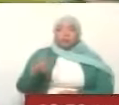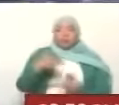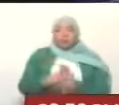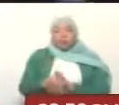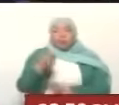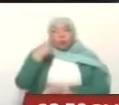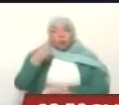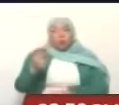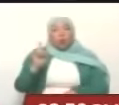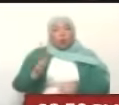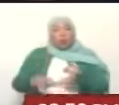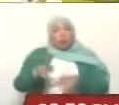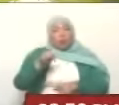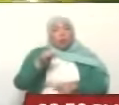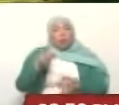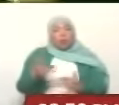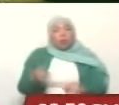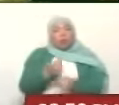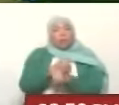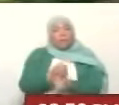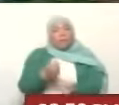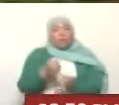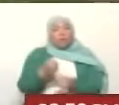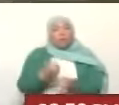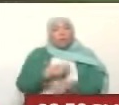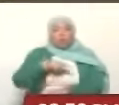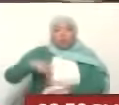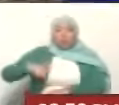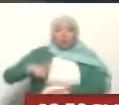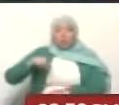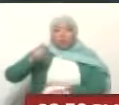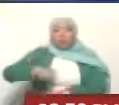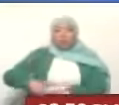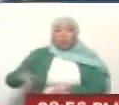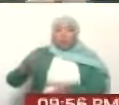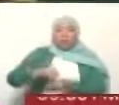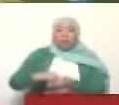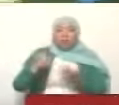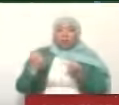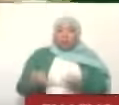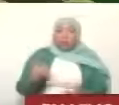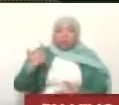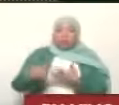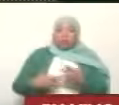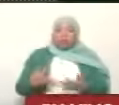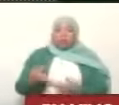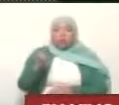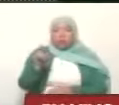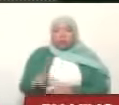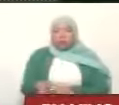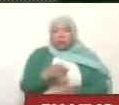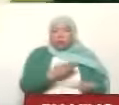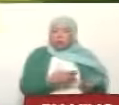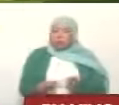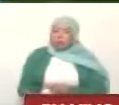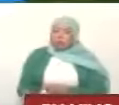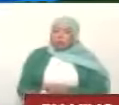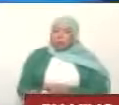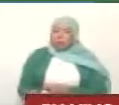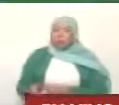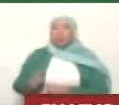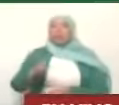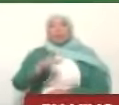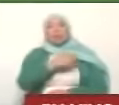observado de otras personas. Y le dije, vente con amor, porque somos amor. Hay personas que quieren rectificar su posición. Bienvenido, bienvenido quien